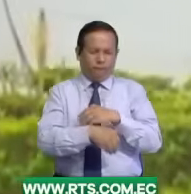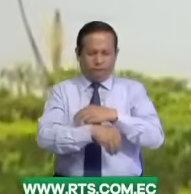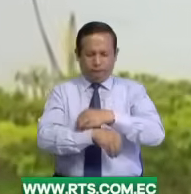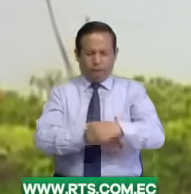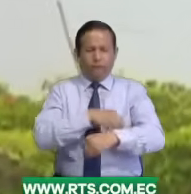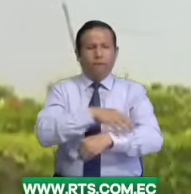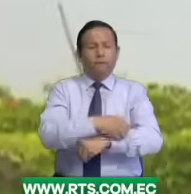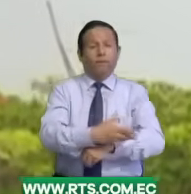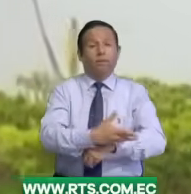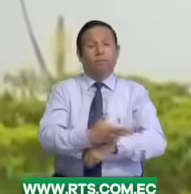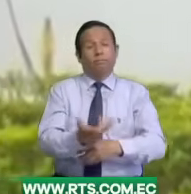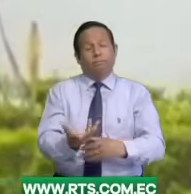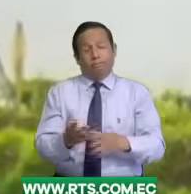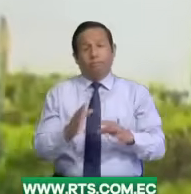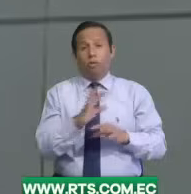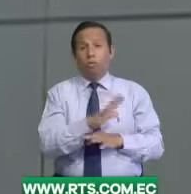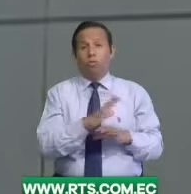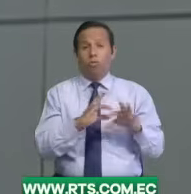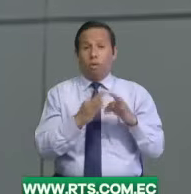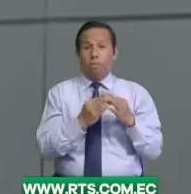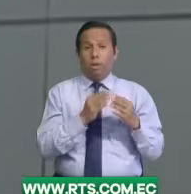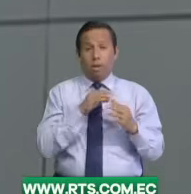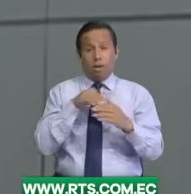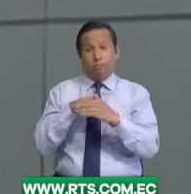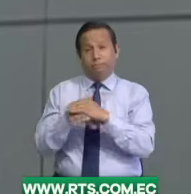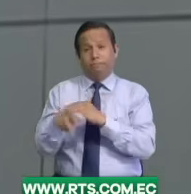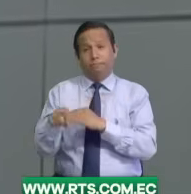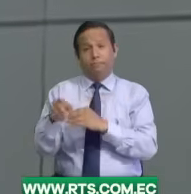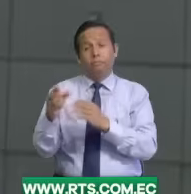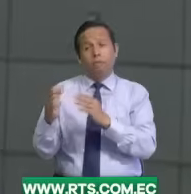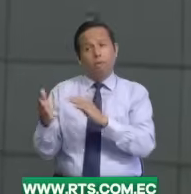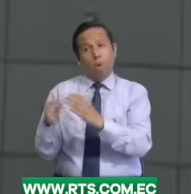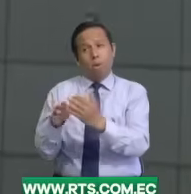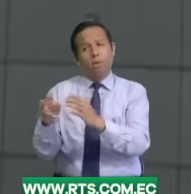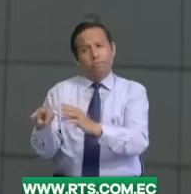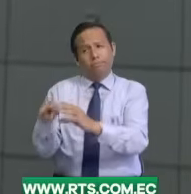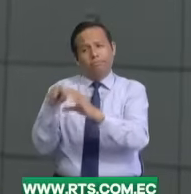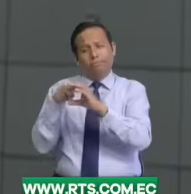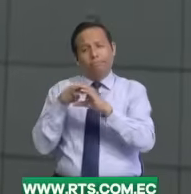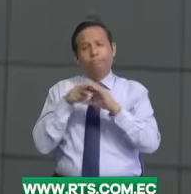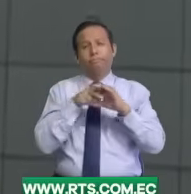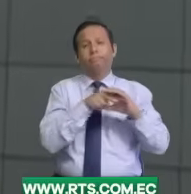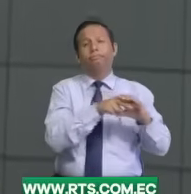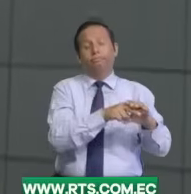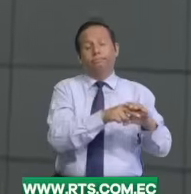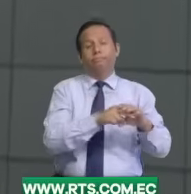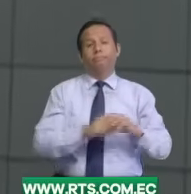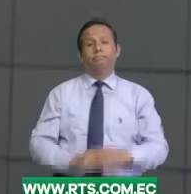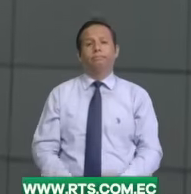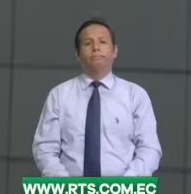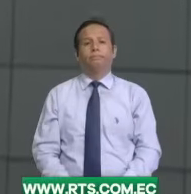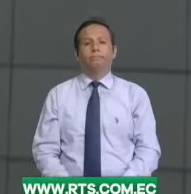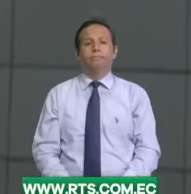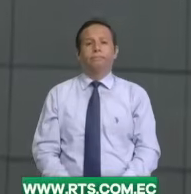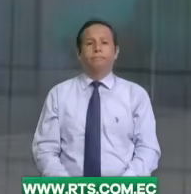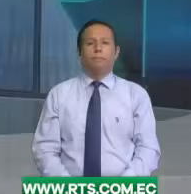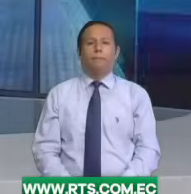fue retirado por sus familiares del laboratorio de criminalística, informó Charlie Pisa.